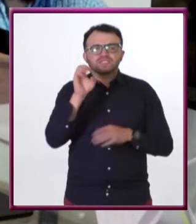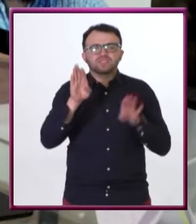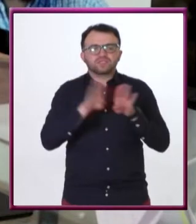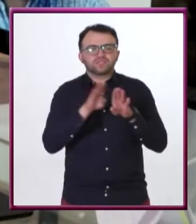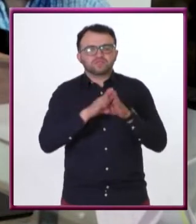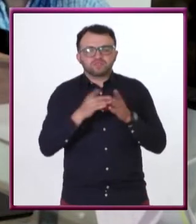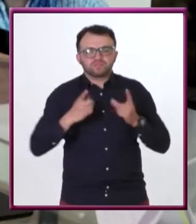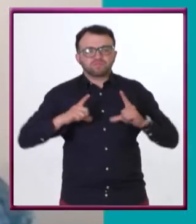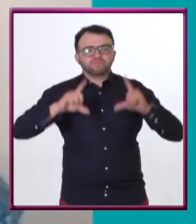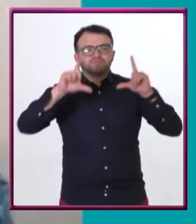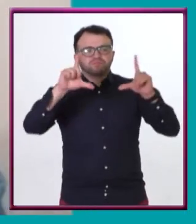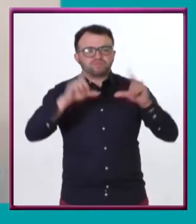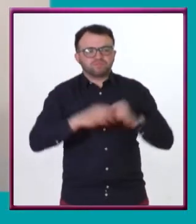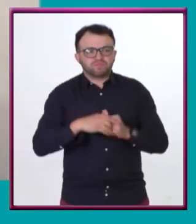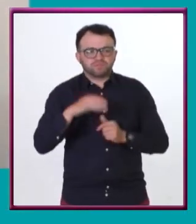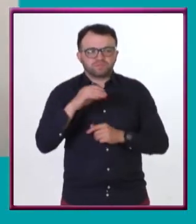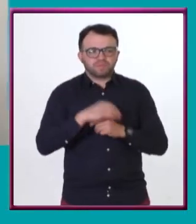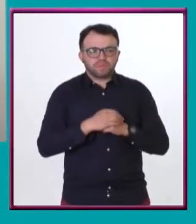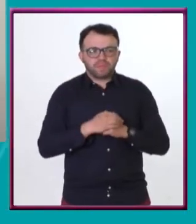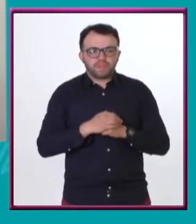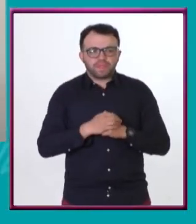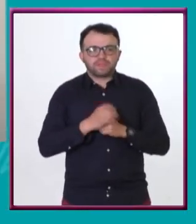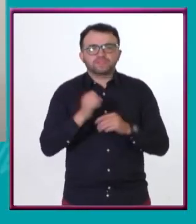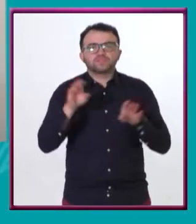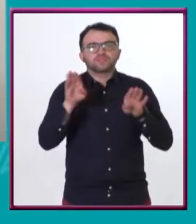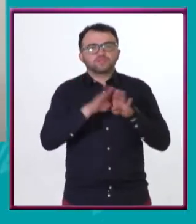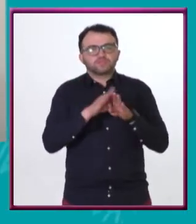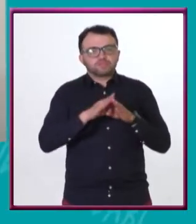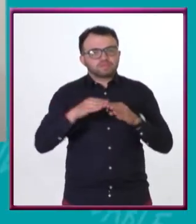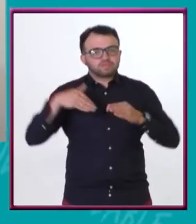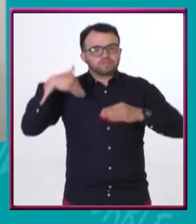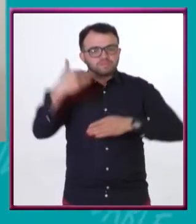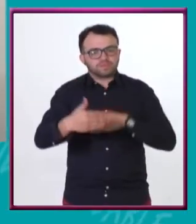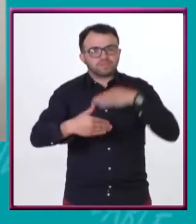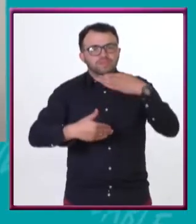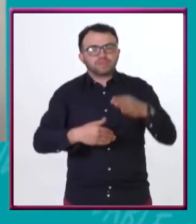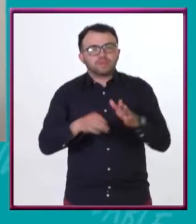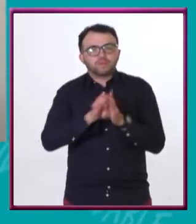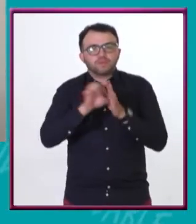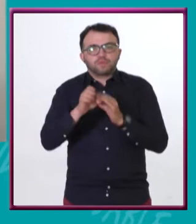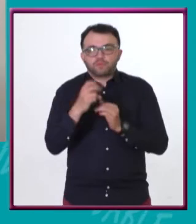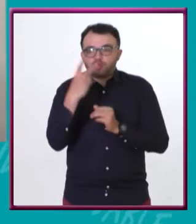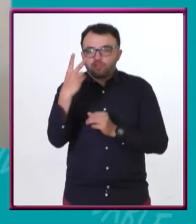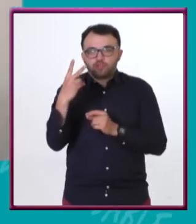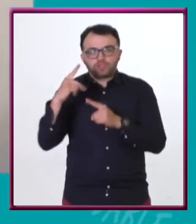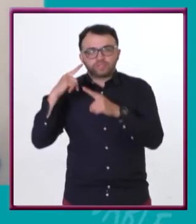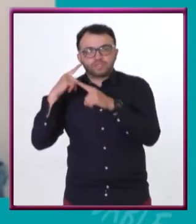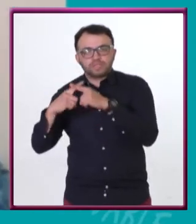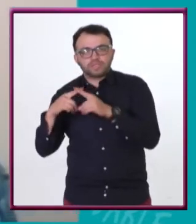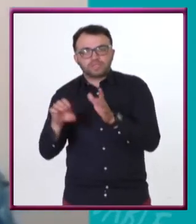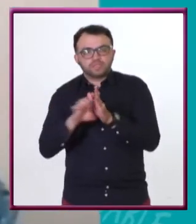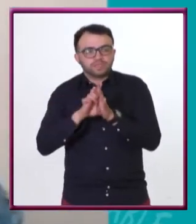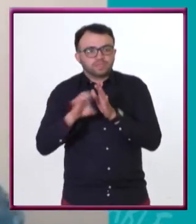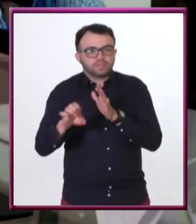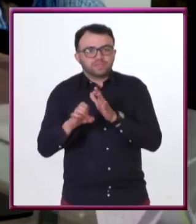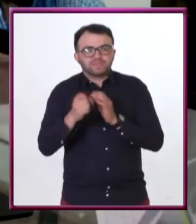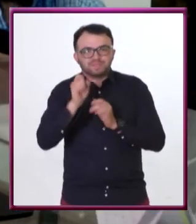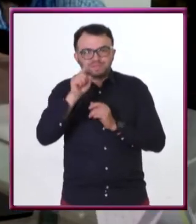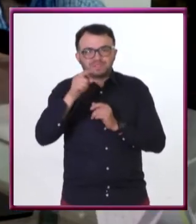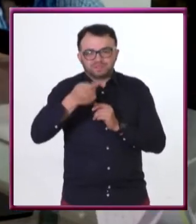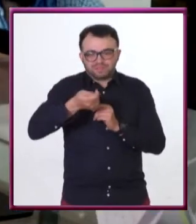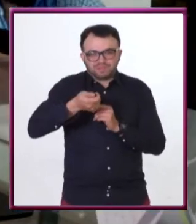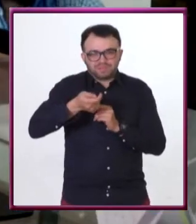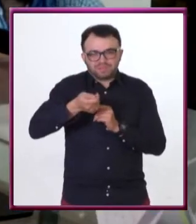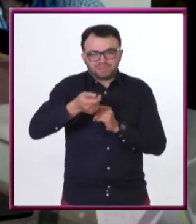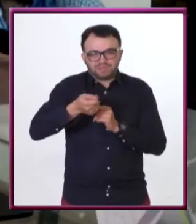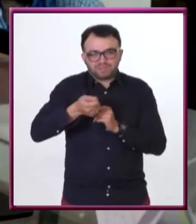así concreta es una constante elevada a una potencia, por ejemplo 2 a la X, que es el ejemplo de los granos de trigo. Por